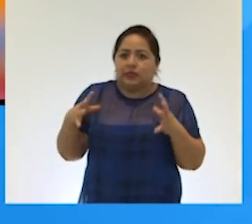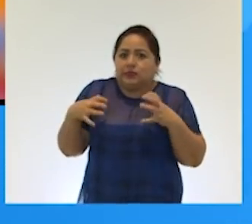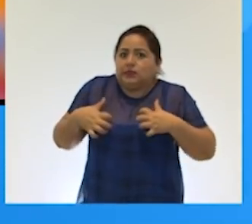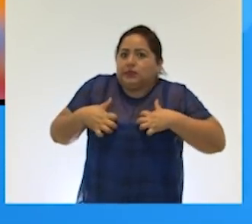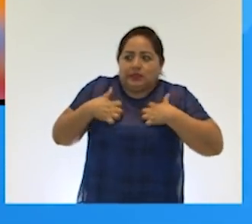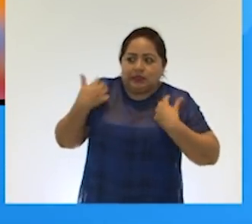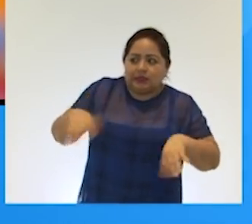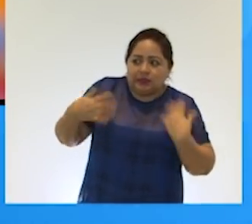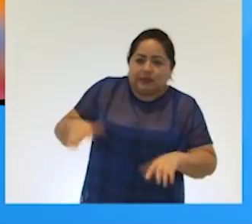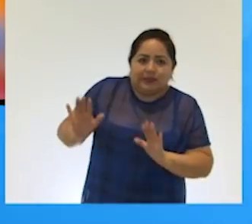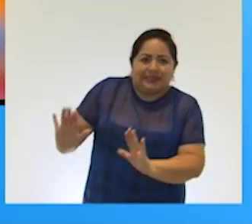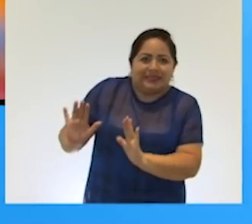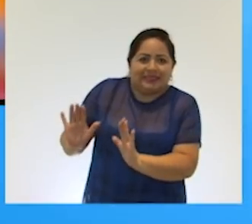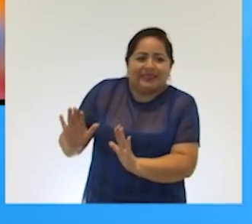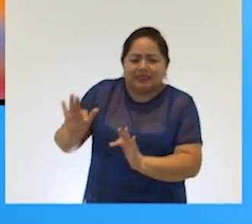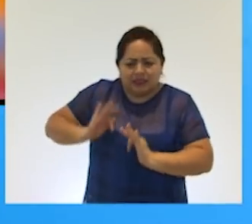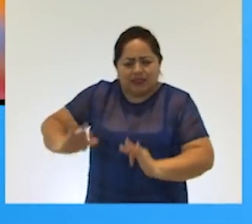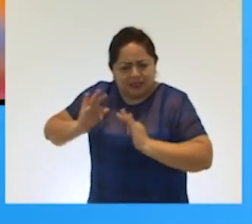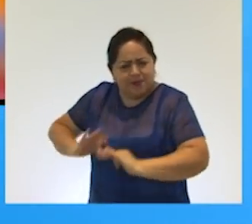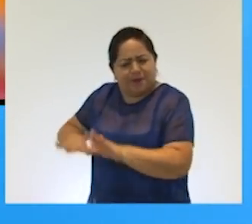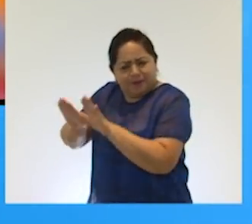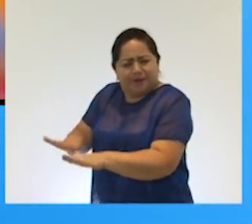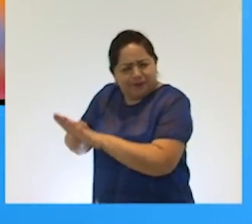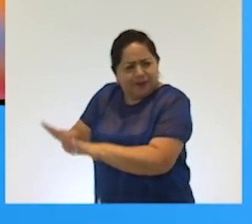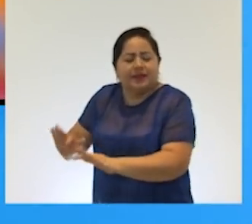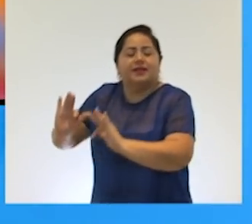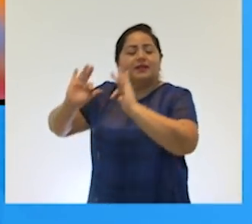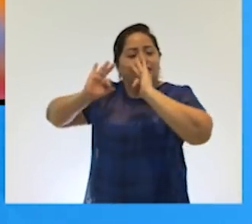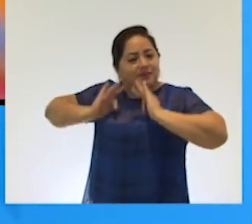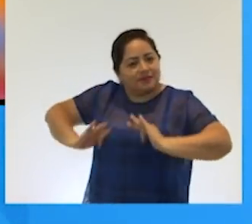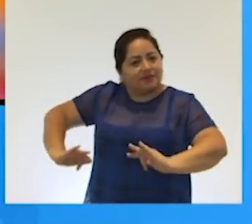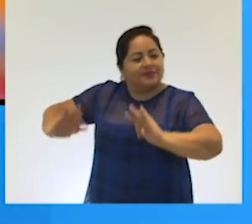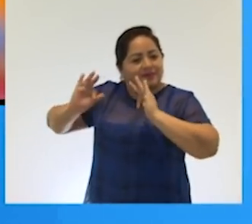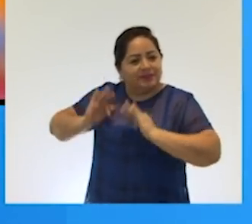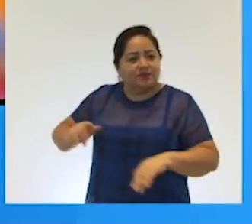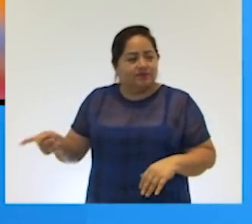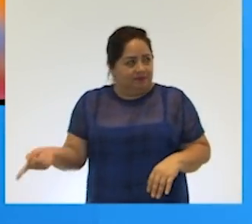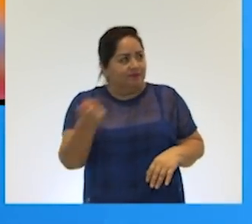del enojo. Sí. Tranquilo, mi querido Staff. Tranquilo.